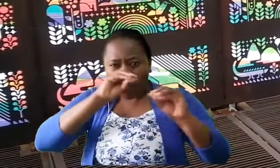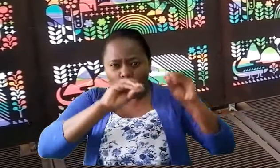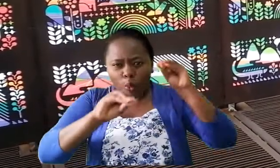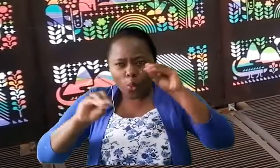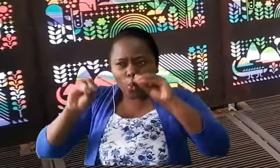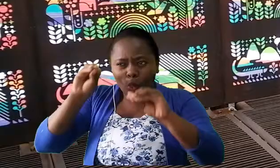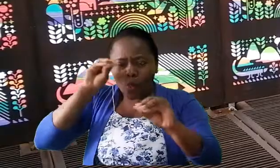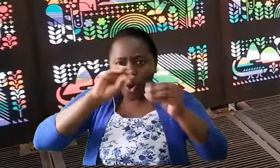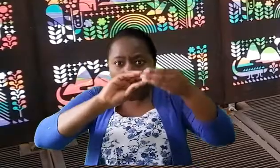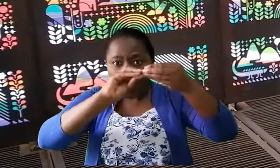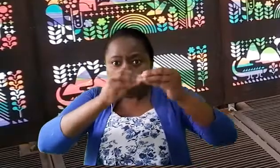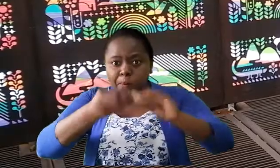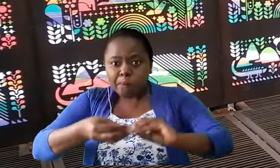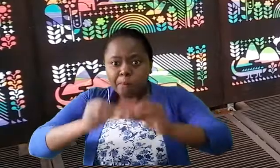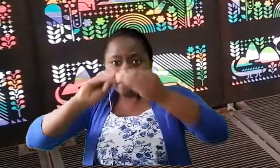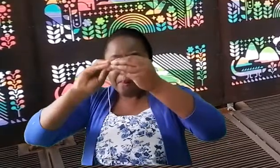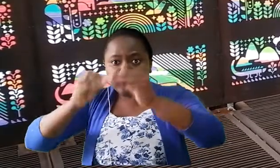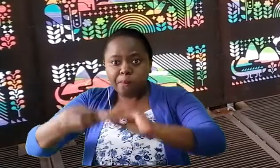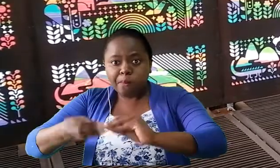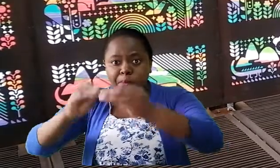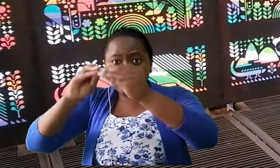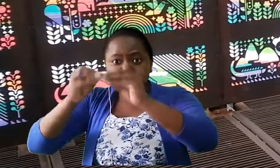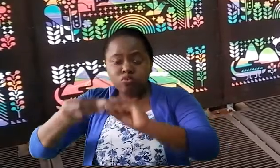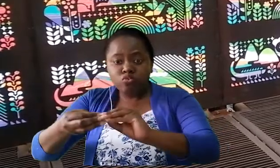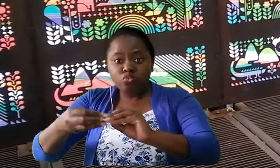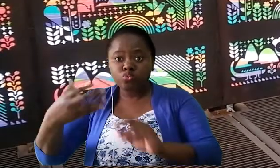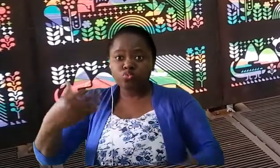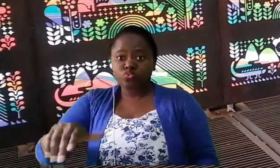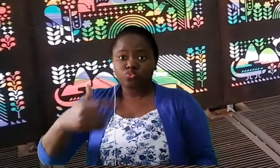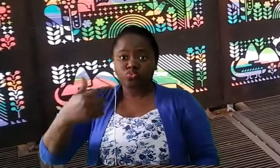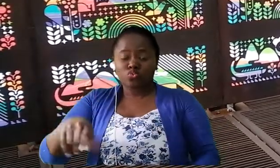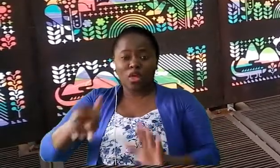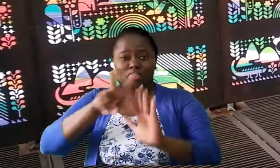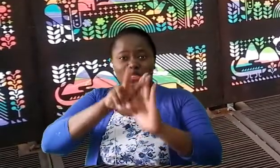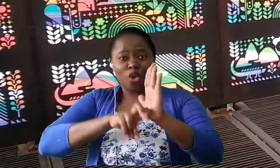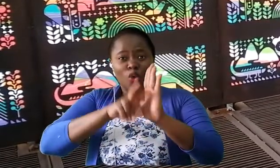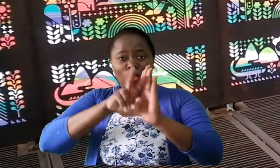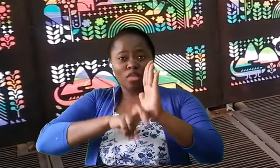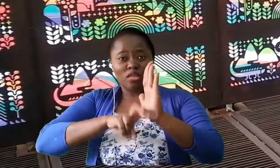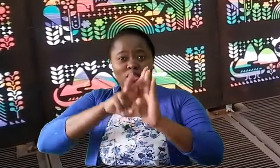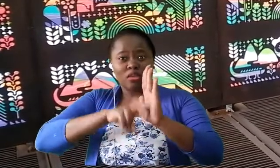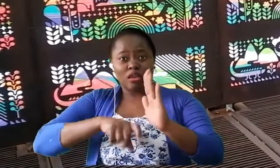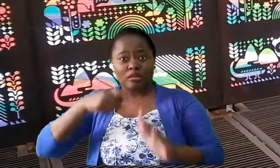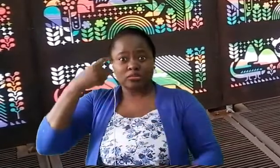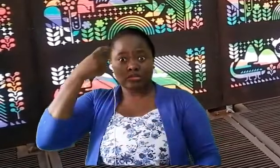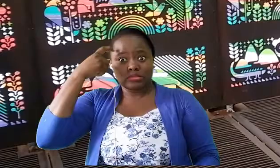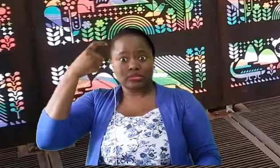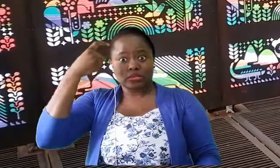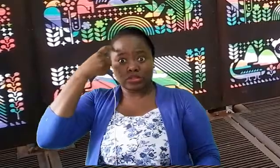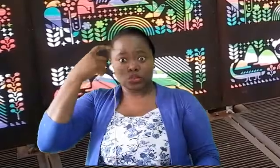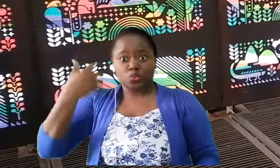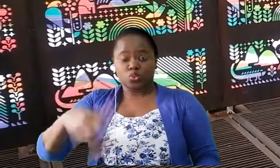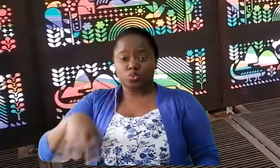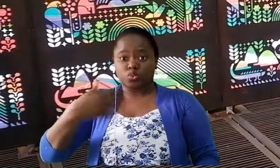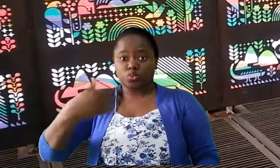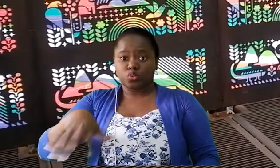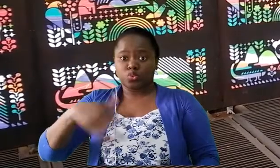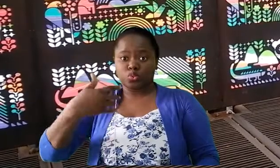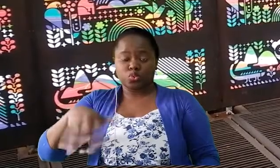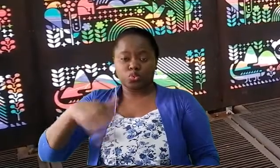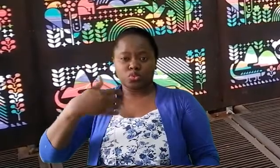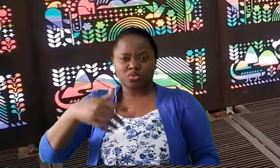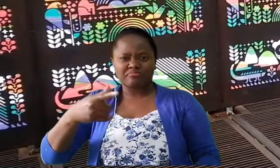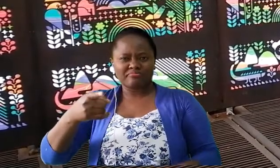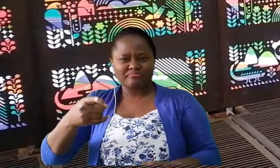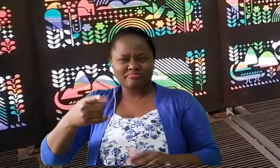diseño inteligente, una teoría bien interesante, ¿verdad? Según la cual, detrás de toda la complejidad de